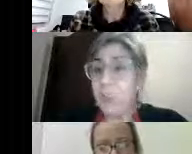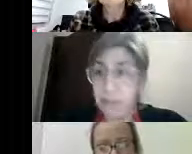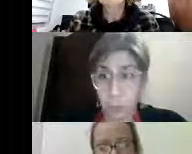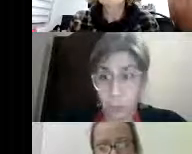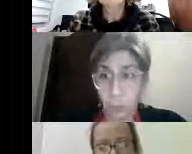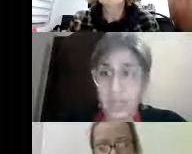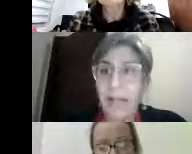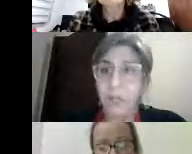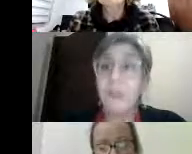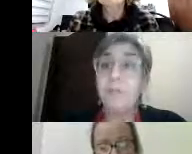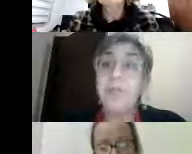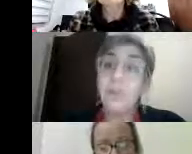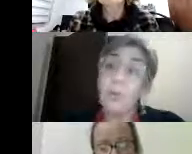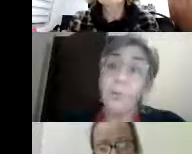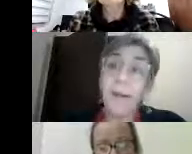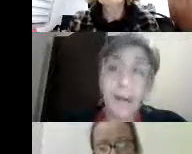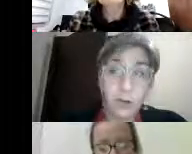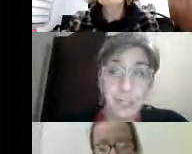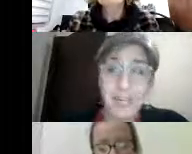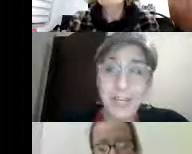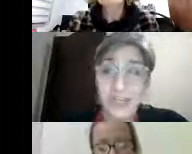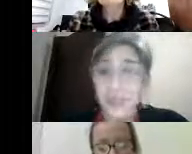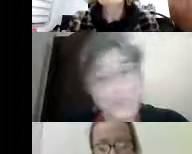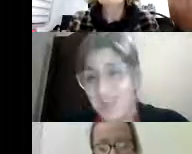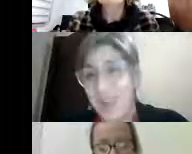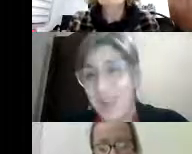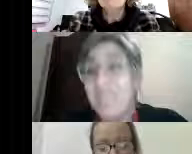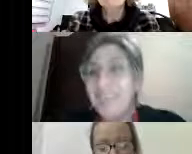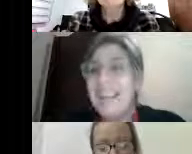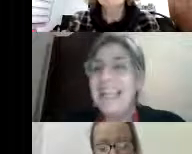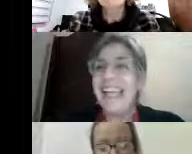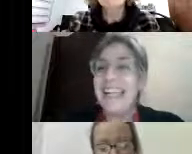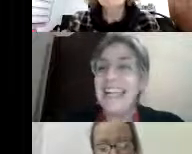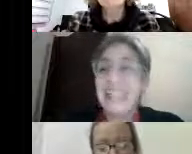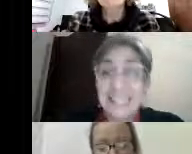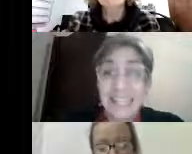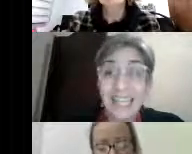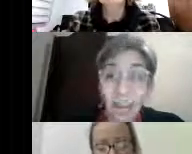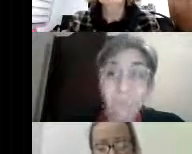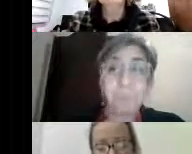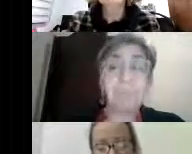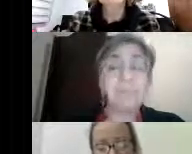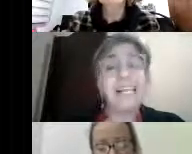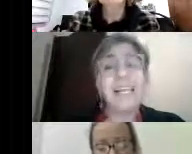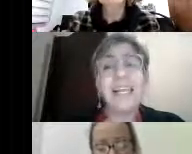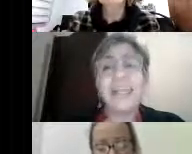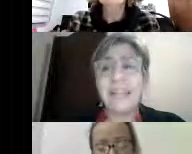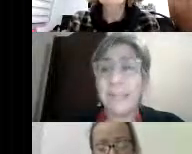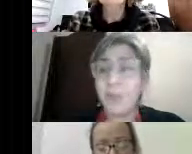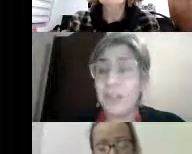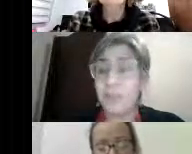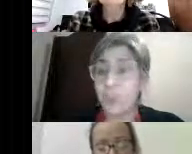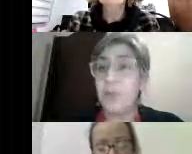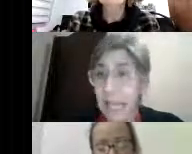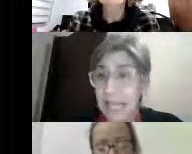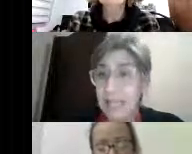prácticamente ningún efecto secundario. Hay un mito urbano, diría yo, no es urbano, un mito, que dice que el